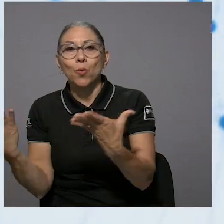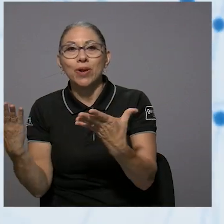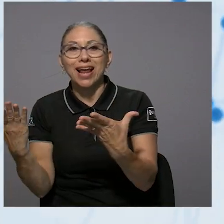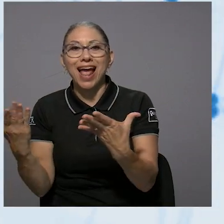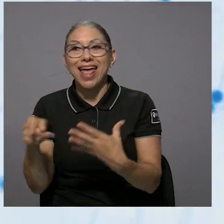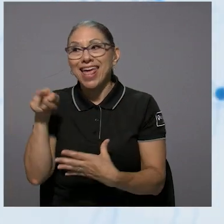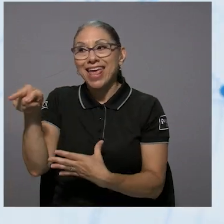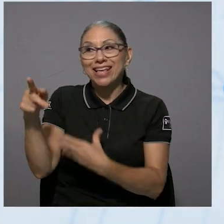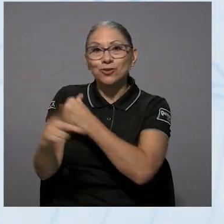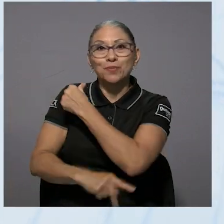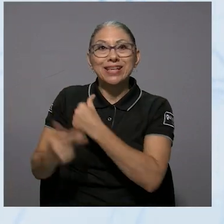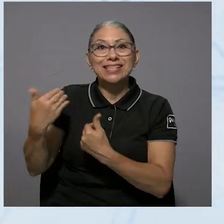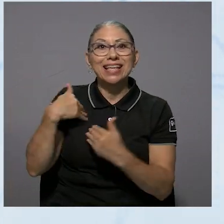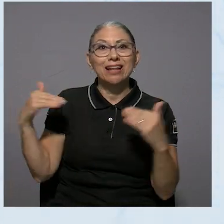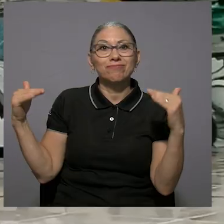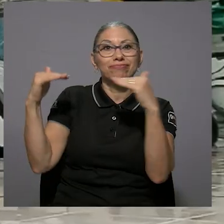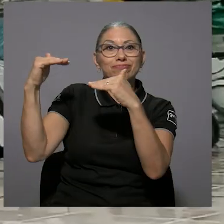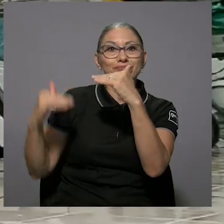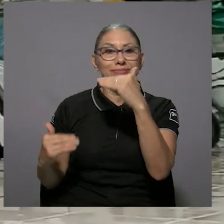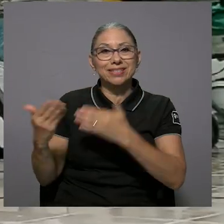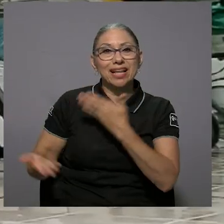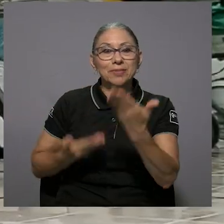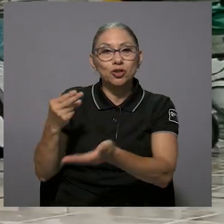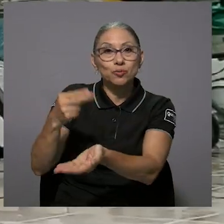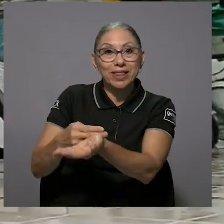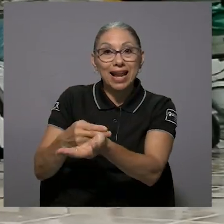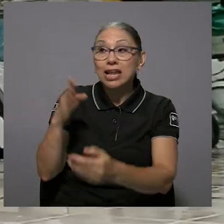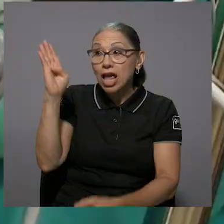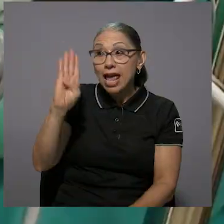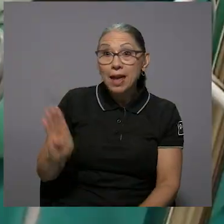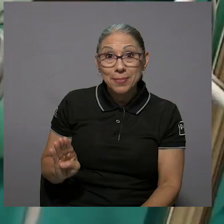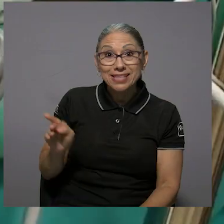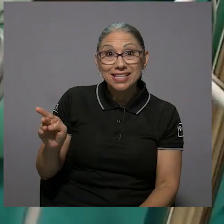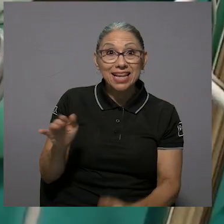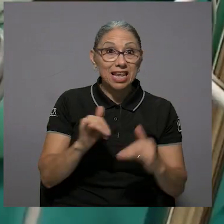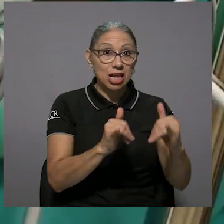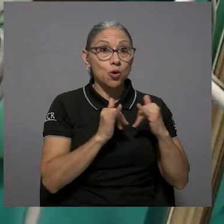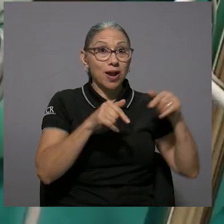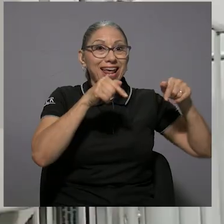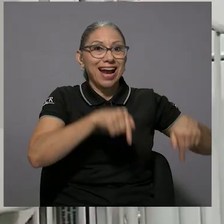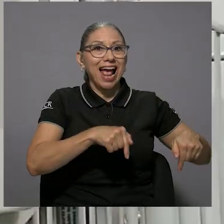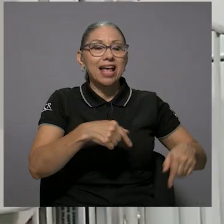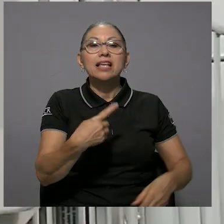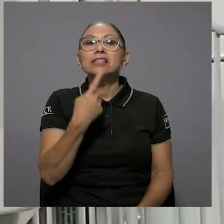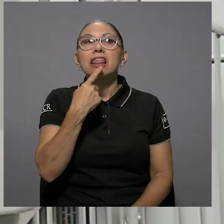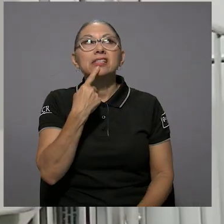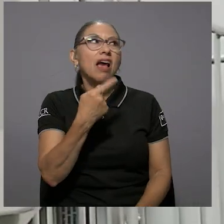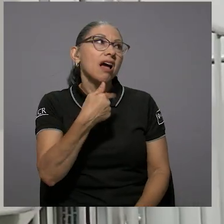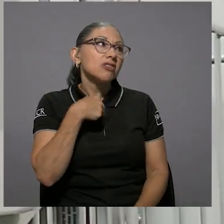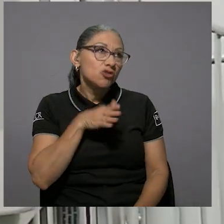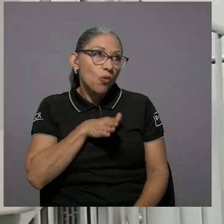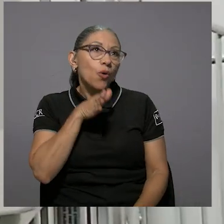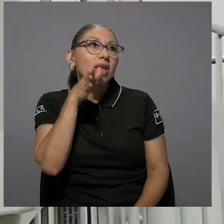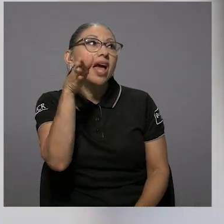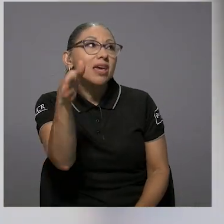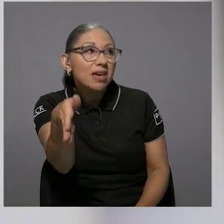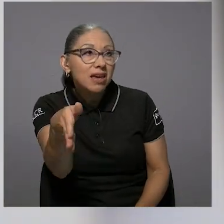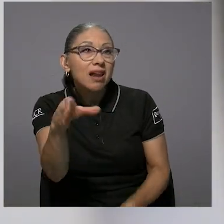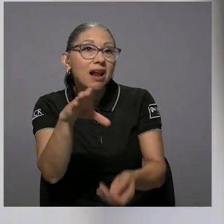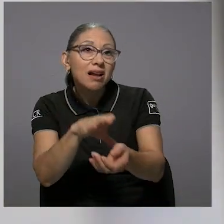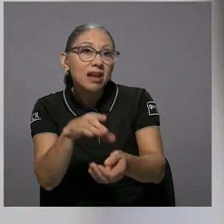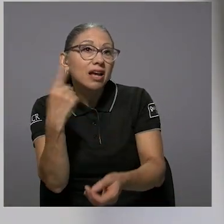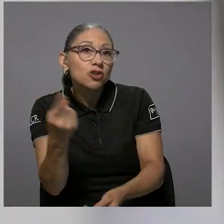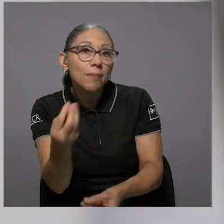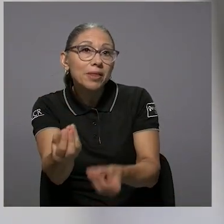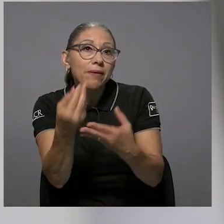los servicios hospitalarios, ¿cómo vamos a hacer? Incluso en Brasil se manejaba igual que acá, voy a ir y me van a mandar con